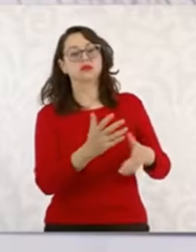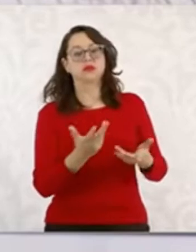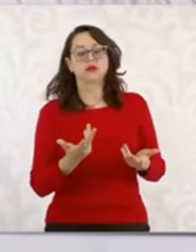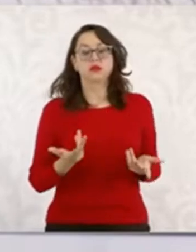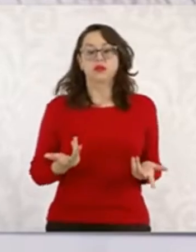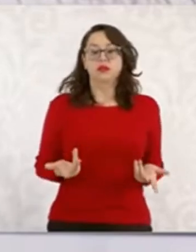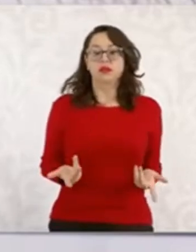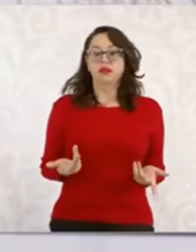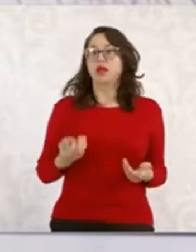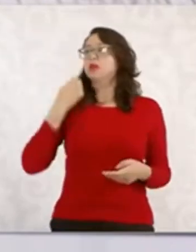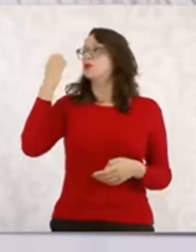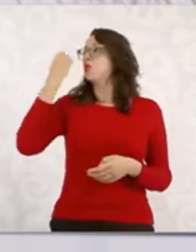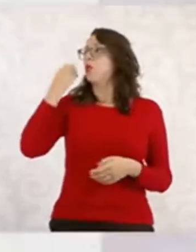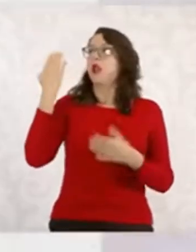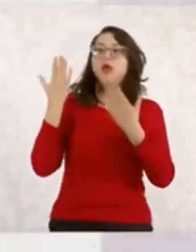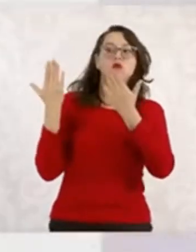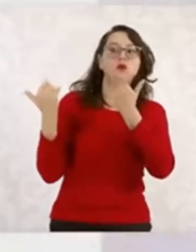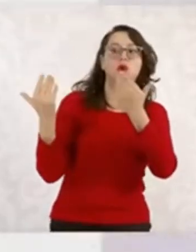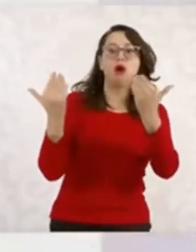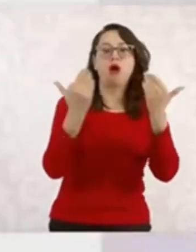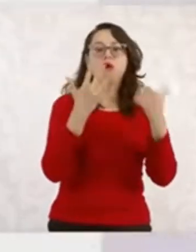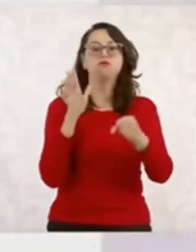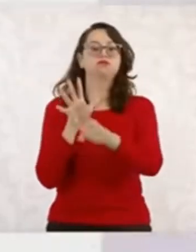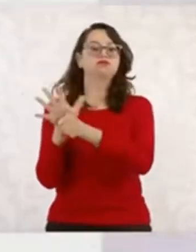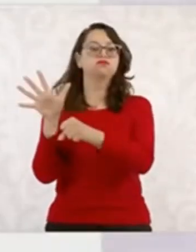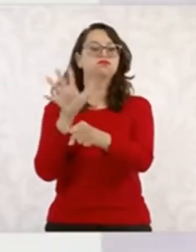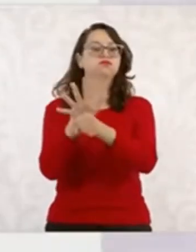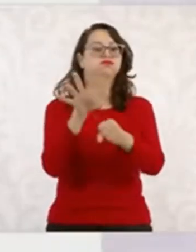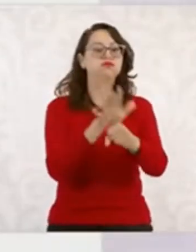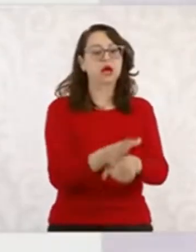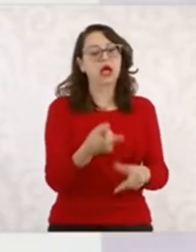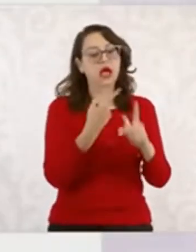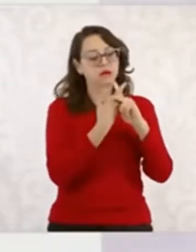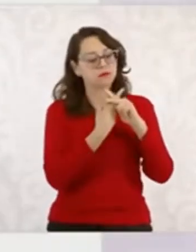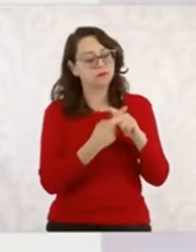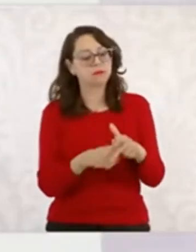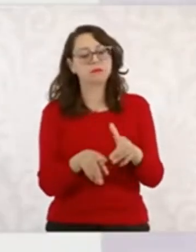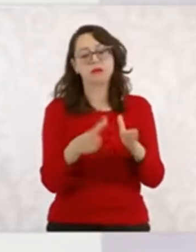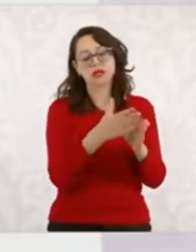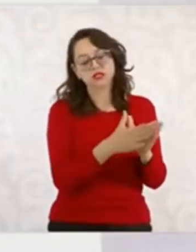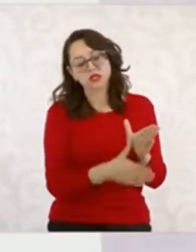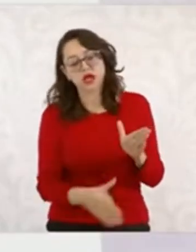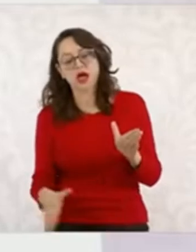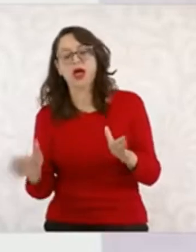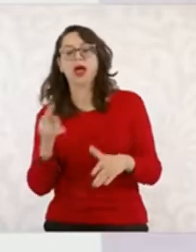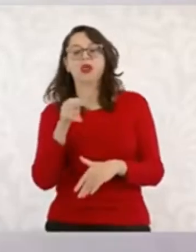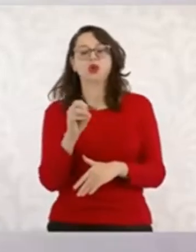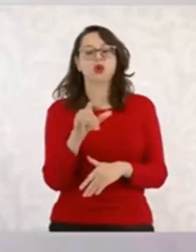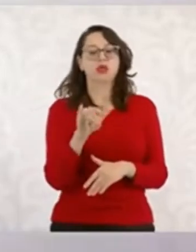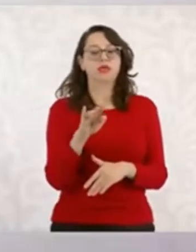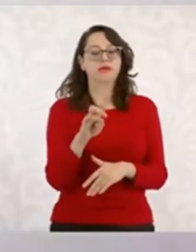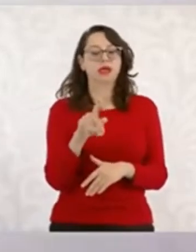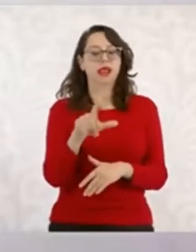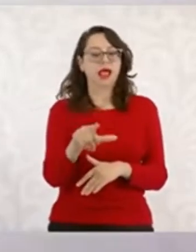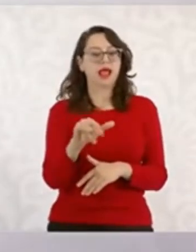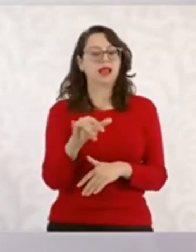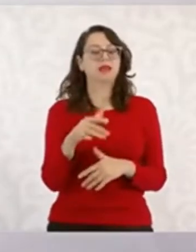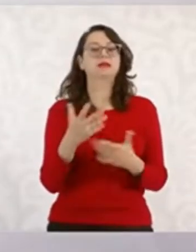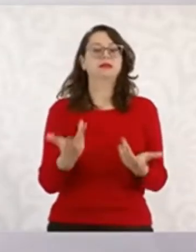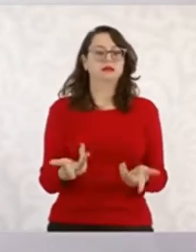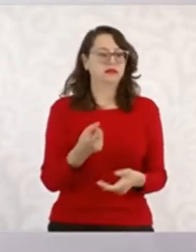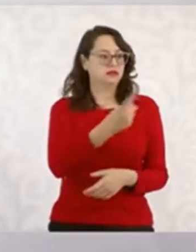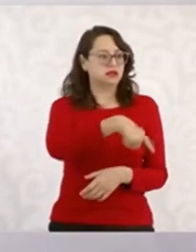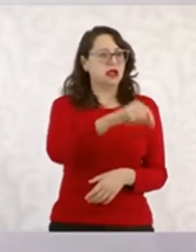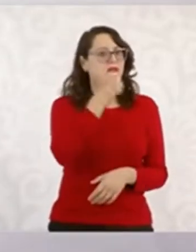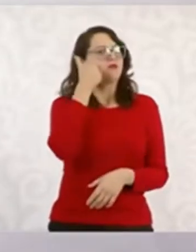porque no había suficientes escuelas, era el inicio del neoliberalismo. Después se hicieron algunas escuelas por la presión de